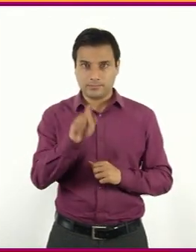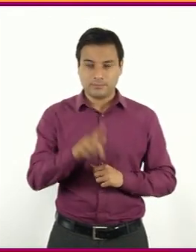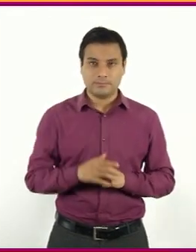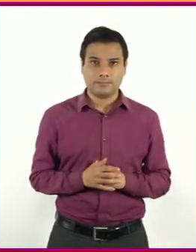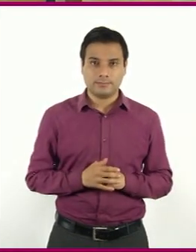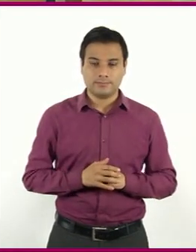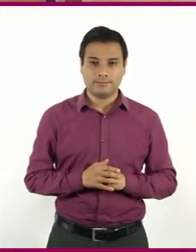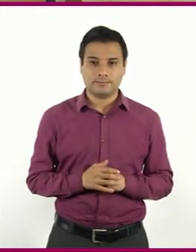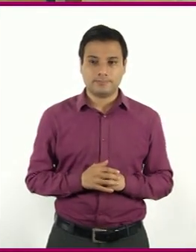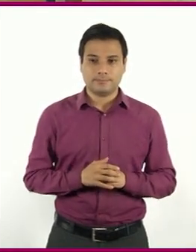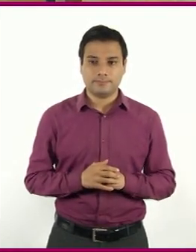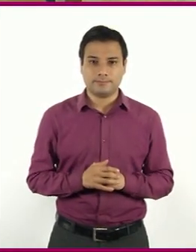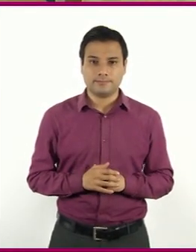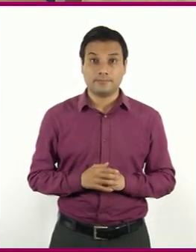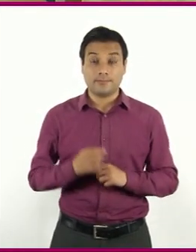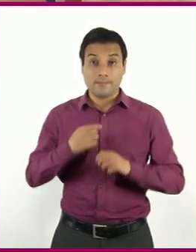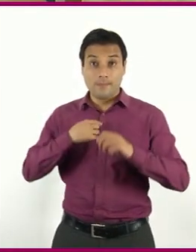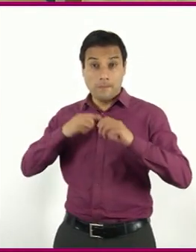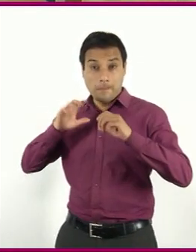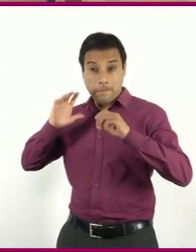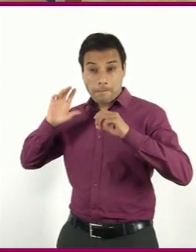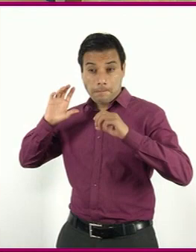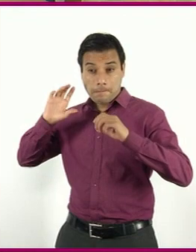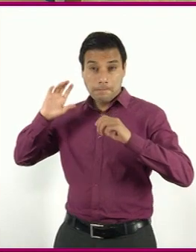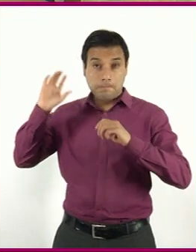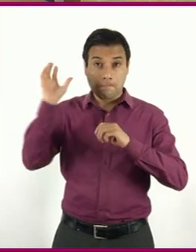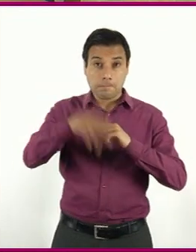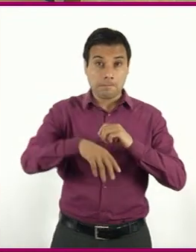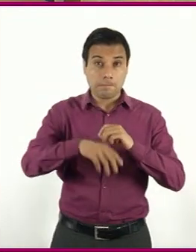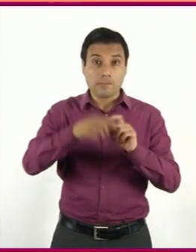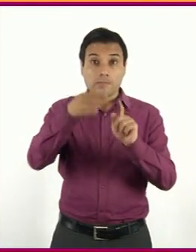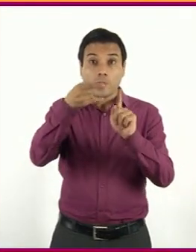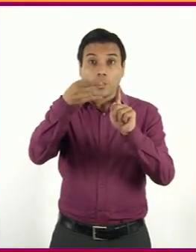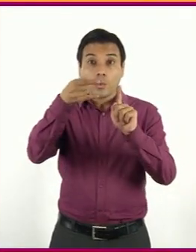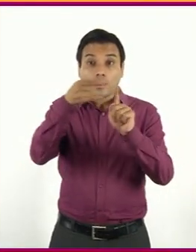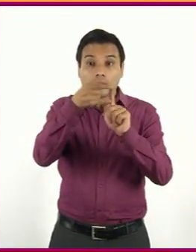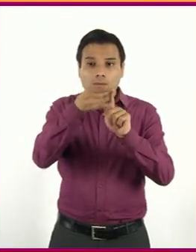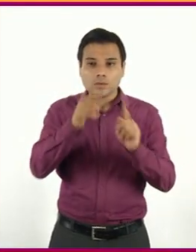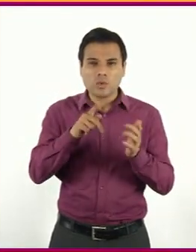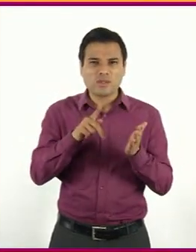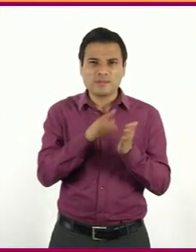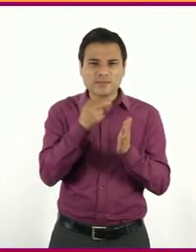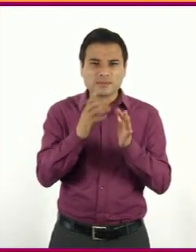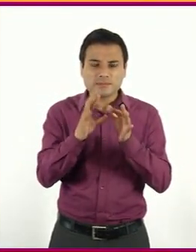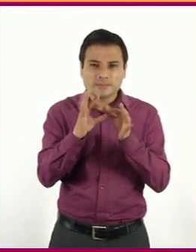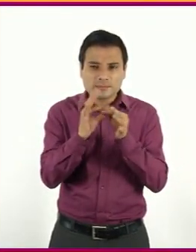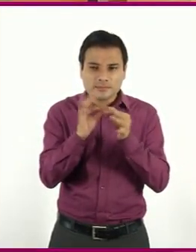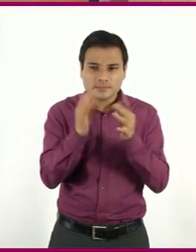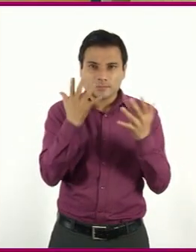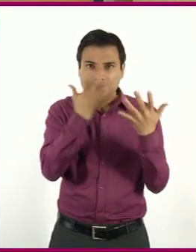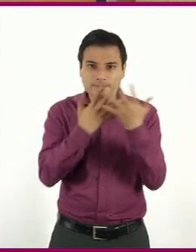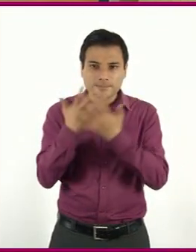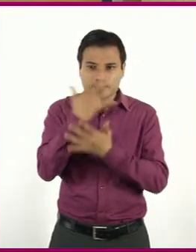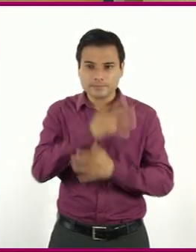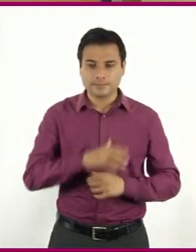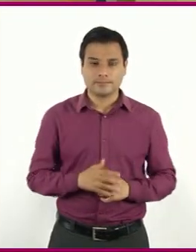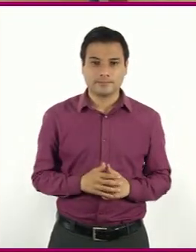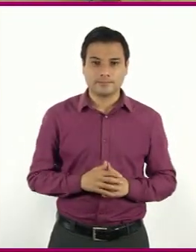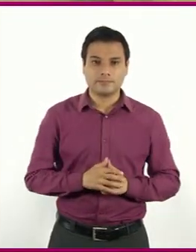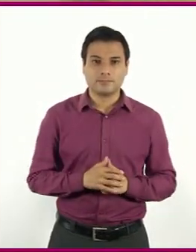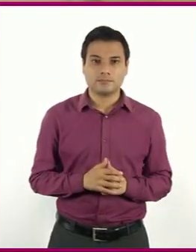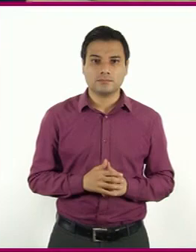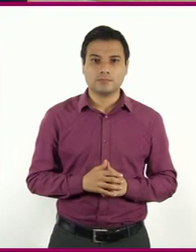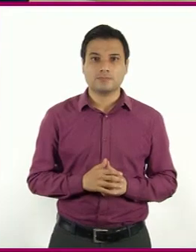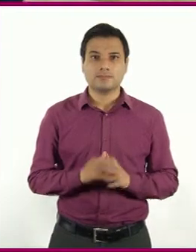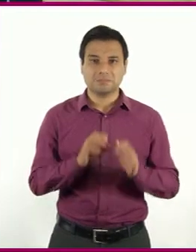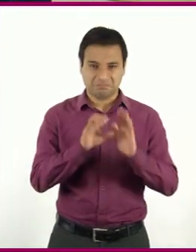¿tú qué tienes que hacer? Lanzar y tratar de darle a la hoja. A ver, otra vez, maestro. Ya me enredé. Muy bien. ¿Lo